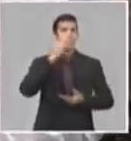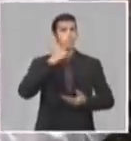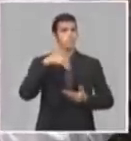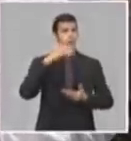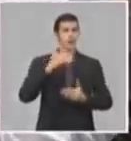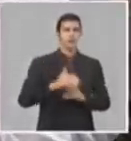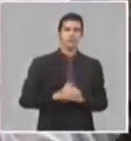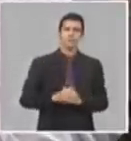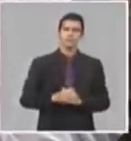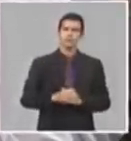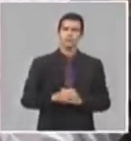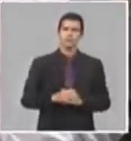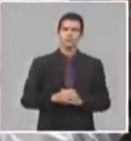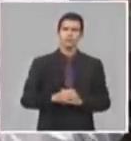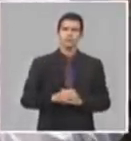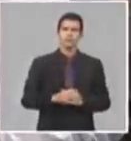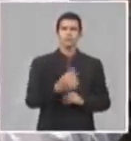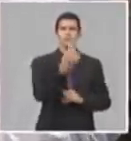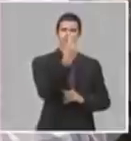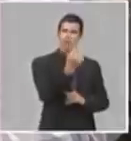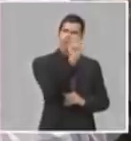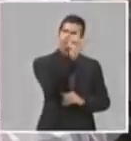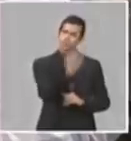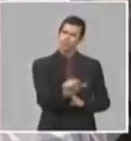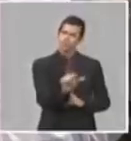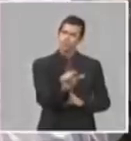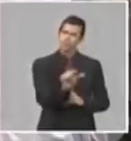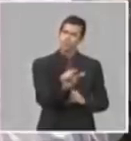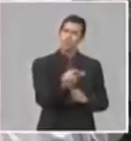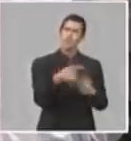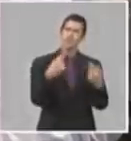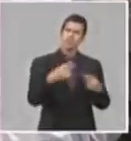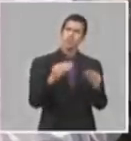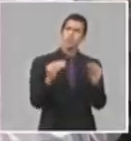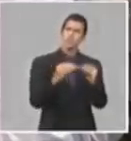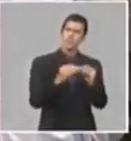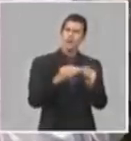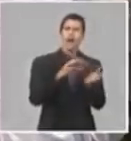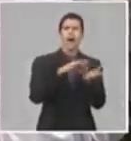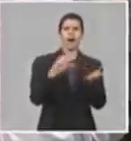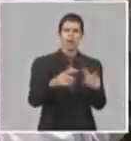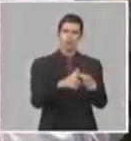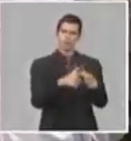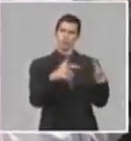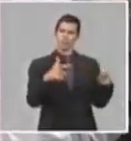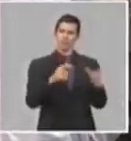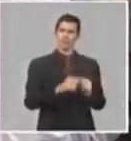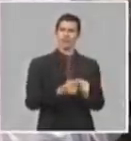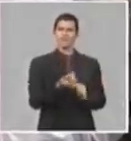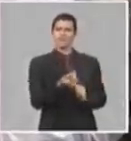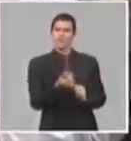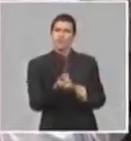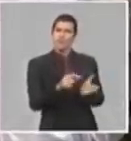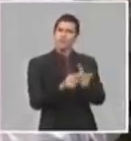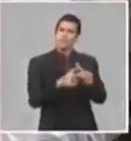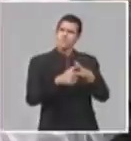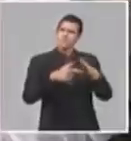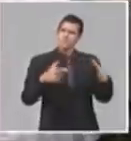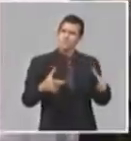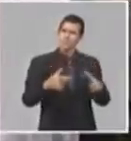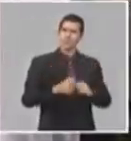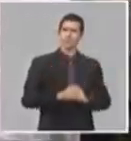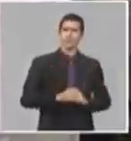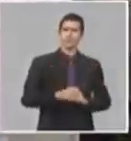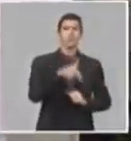consumidor para completar la libra de frijol en julio y en agosto. Y en agosto, ya el presidente lo anunció, estamos haciendo gestiones